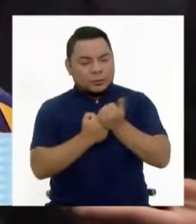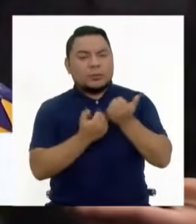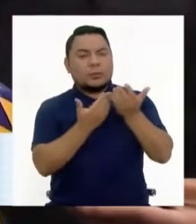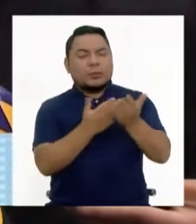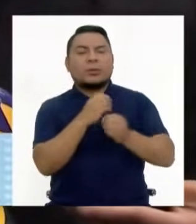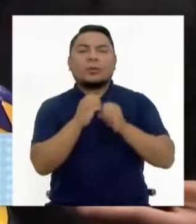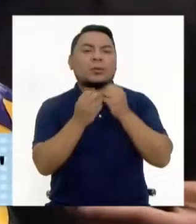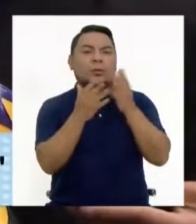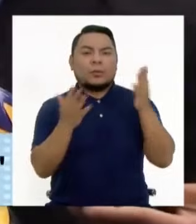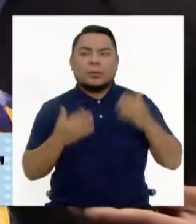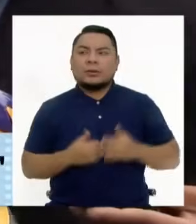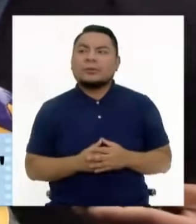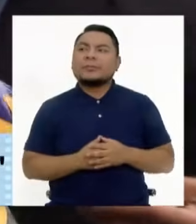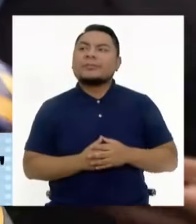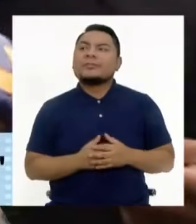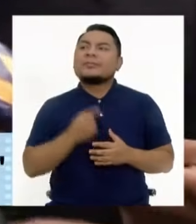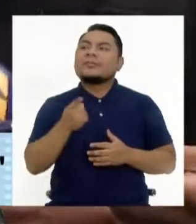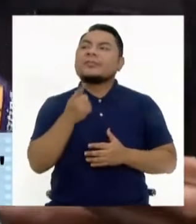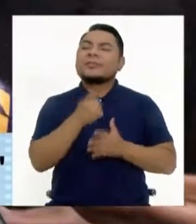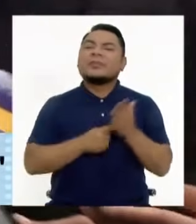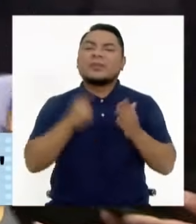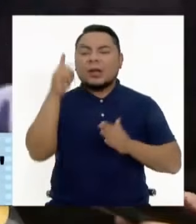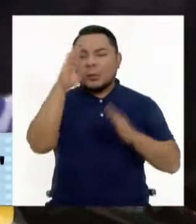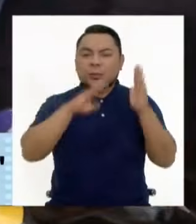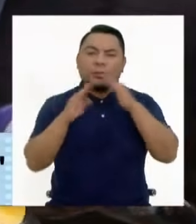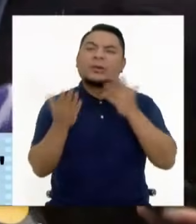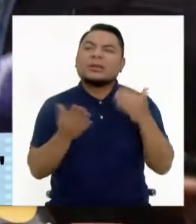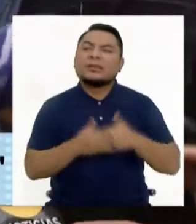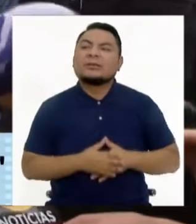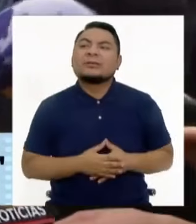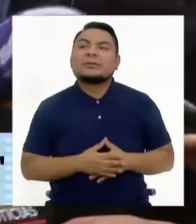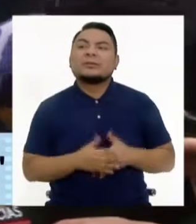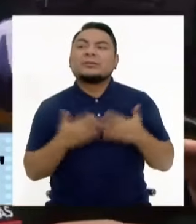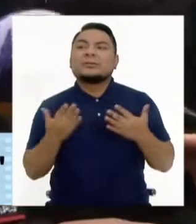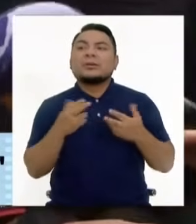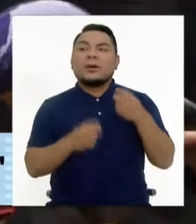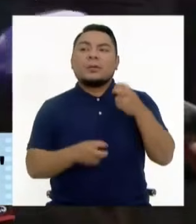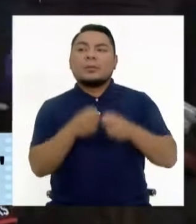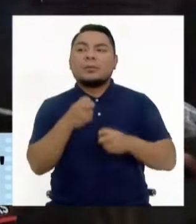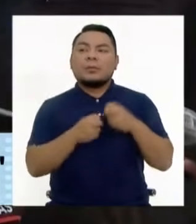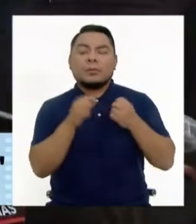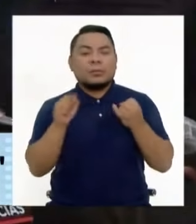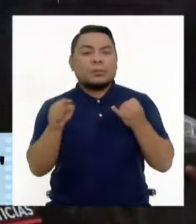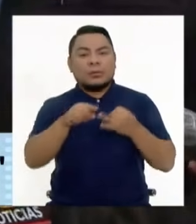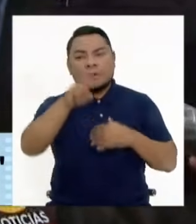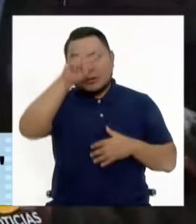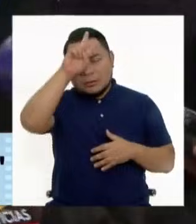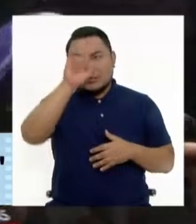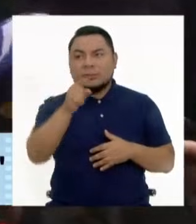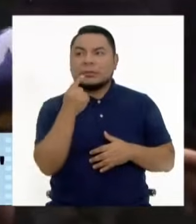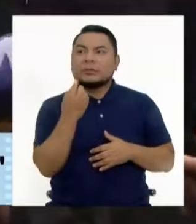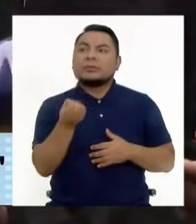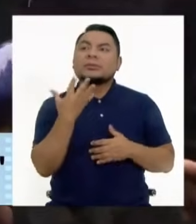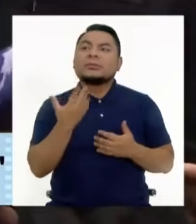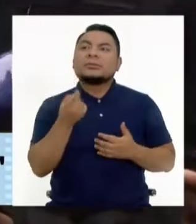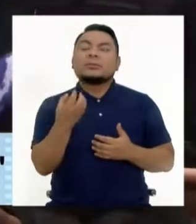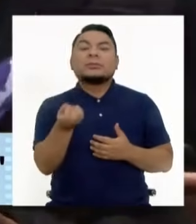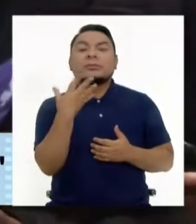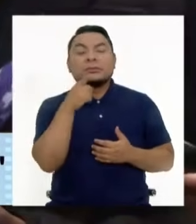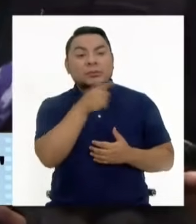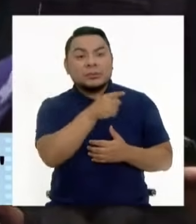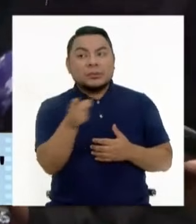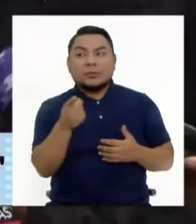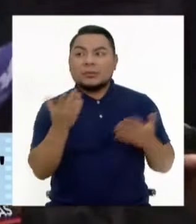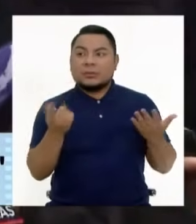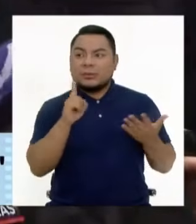para resolver los problemas del Perú. ¿Preocupación en qué sentido, señora Cuña? Preocupación con los problemas que tiene el Perú. Señores, dígame si uno